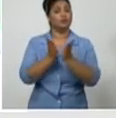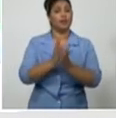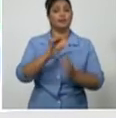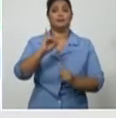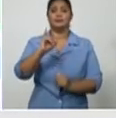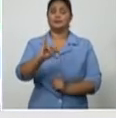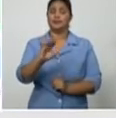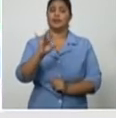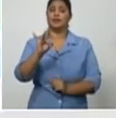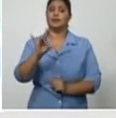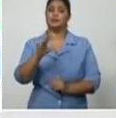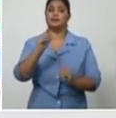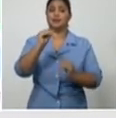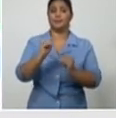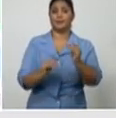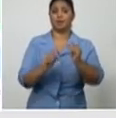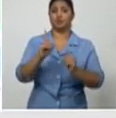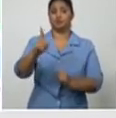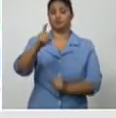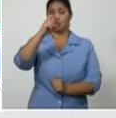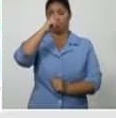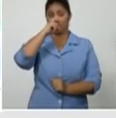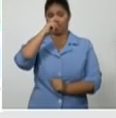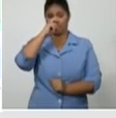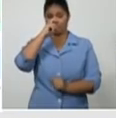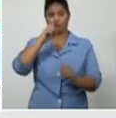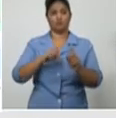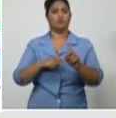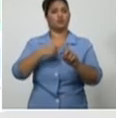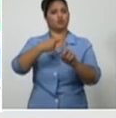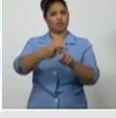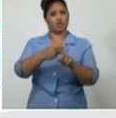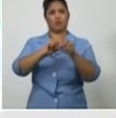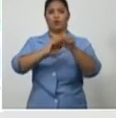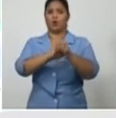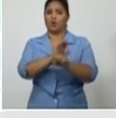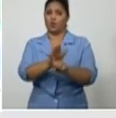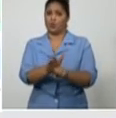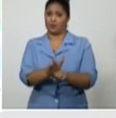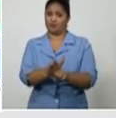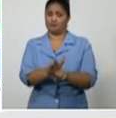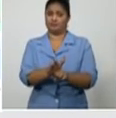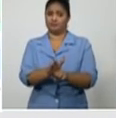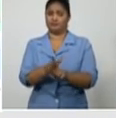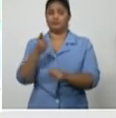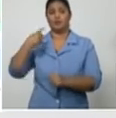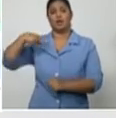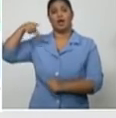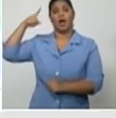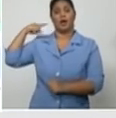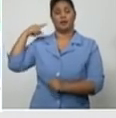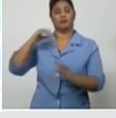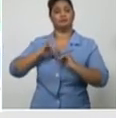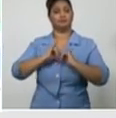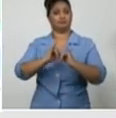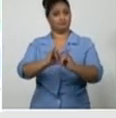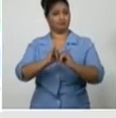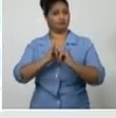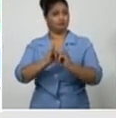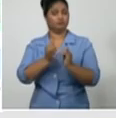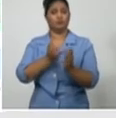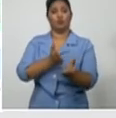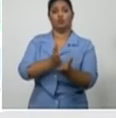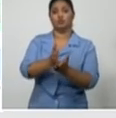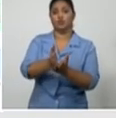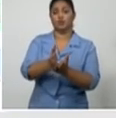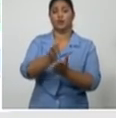que se han diagnosticado en nuestro país. Y como dijimos ayer, se mantiene un paciente grave de